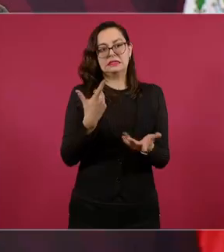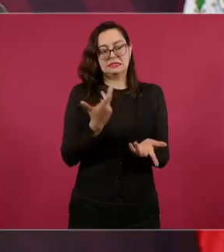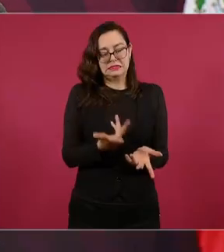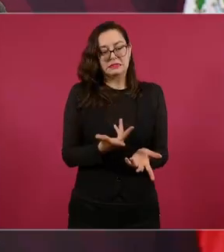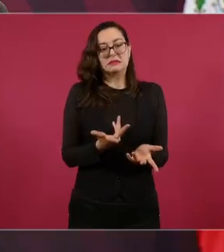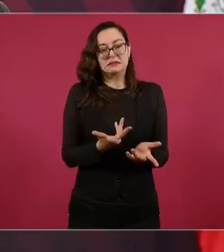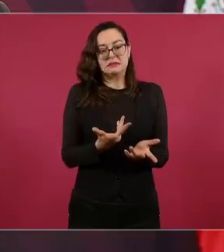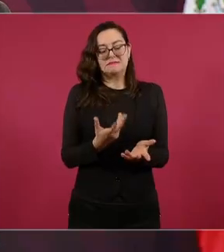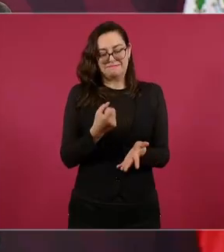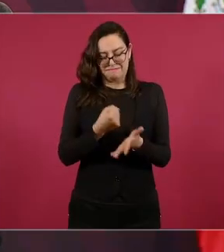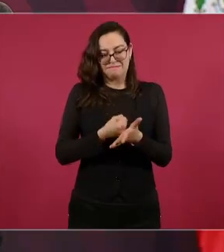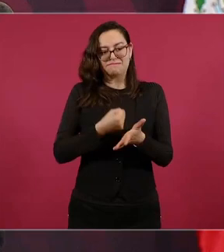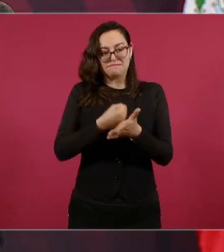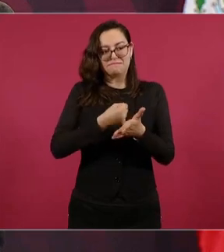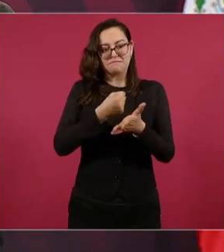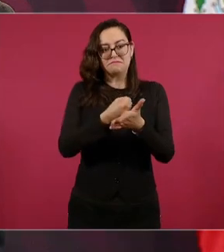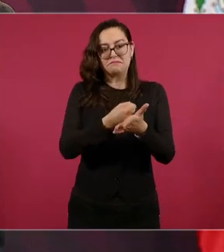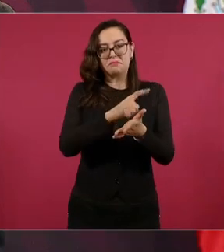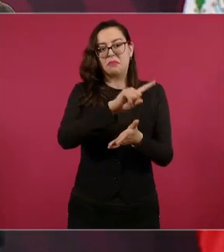flaquearon o traicionaron.